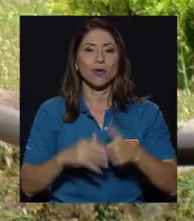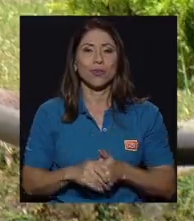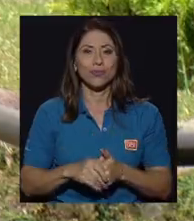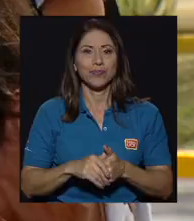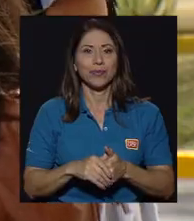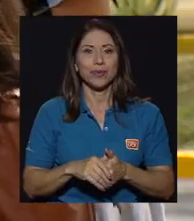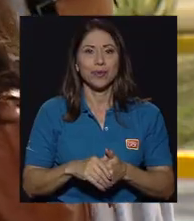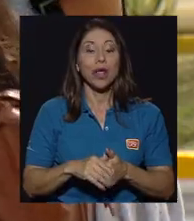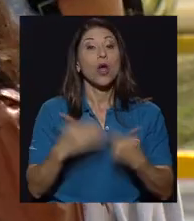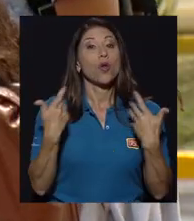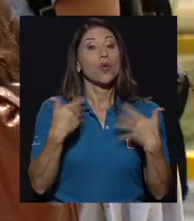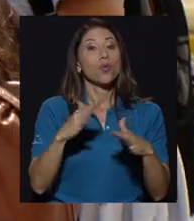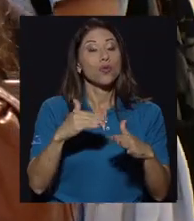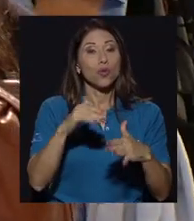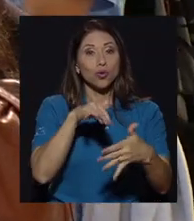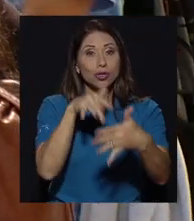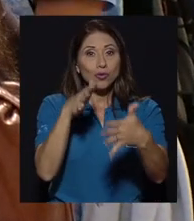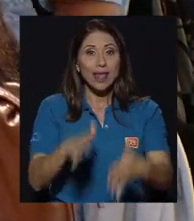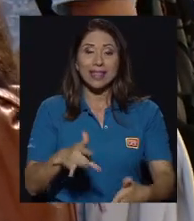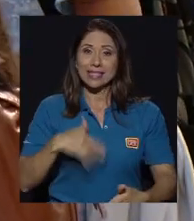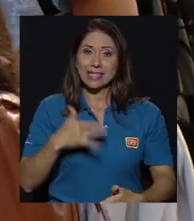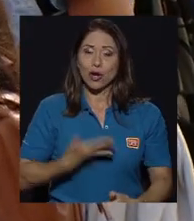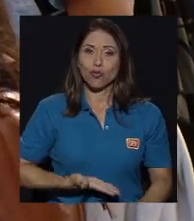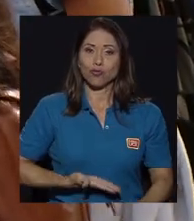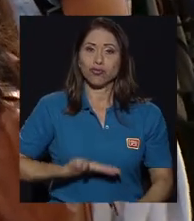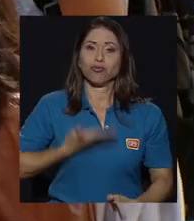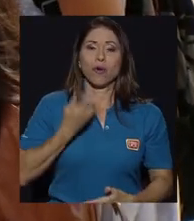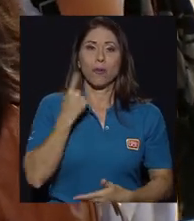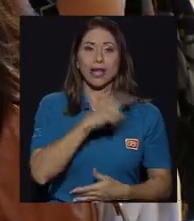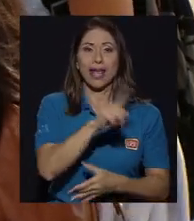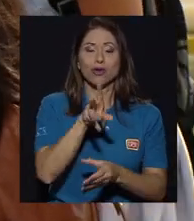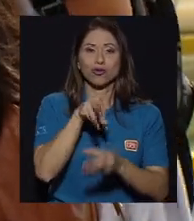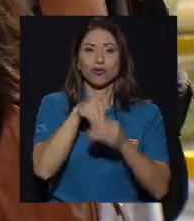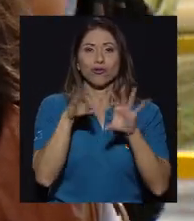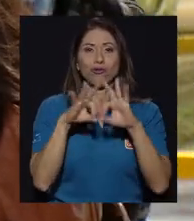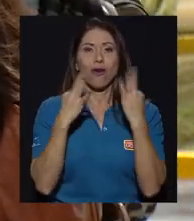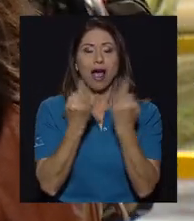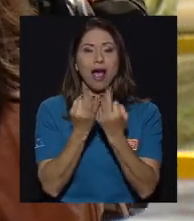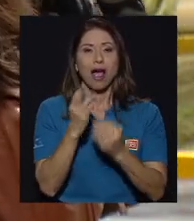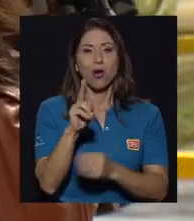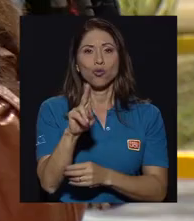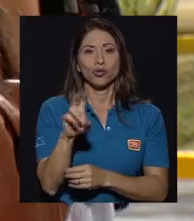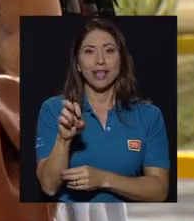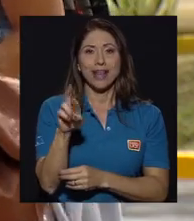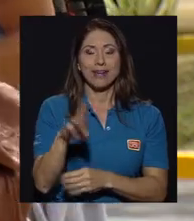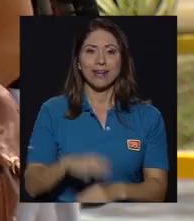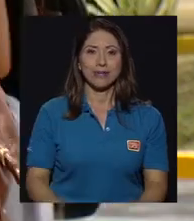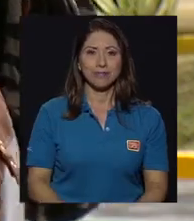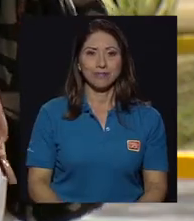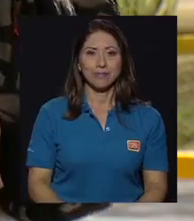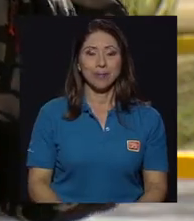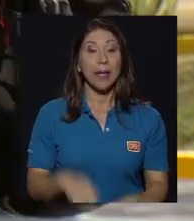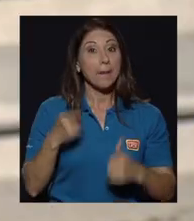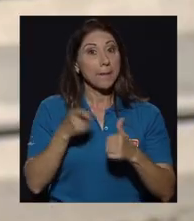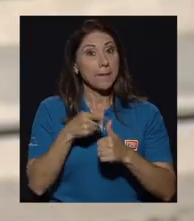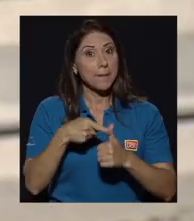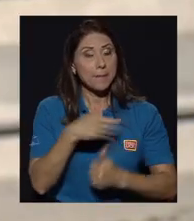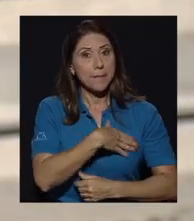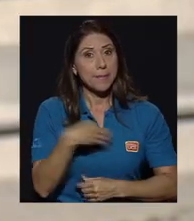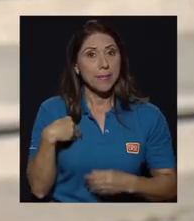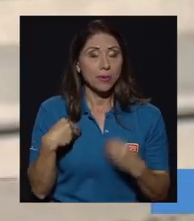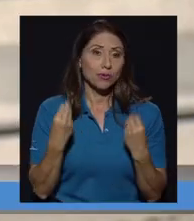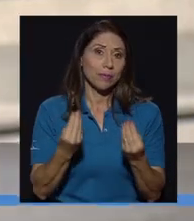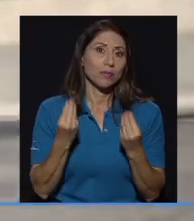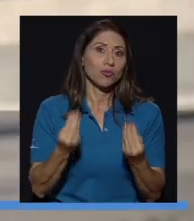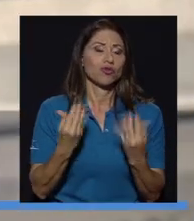710.45. Los nuevos estudiantes manifestaron su orgullo por formar parte de la familia UCR. Pues primero, me